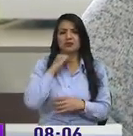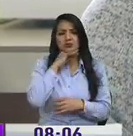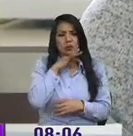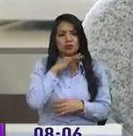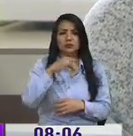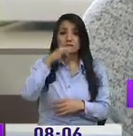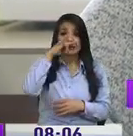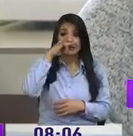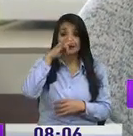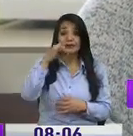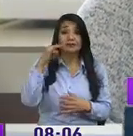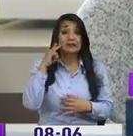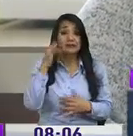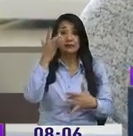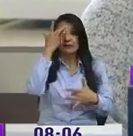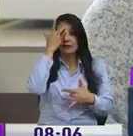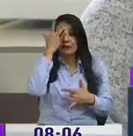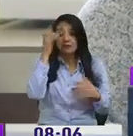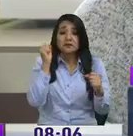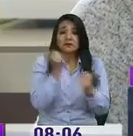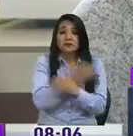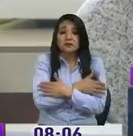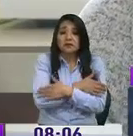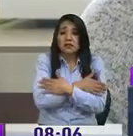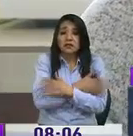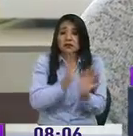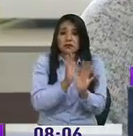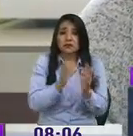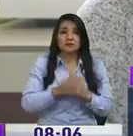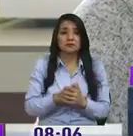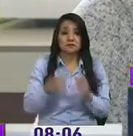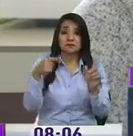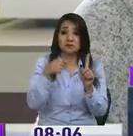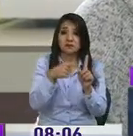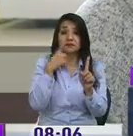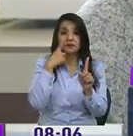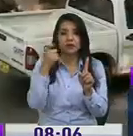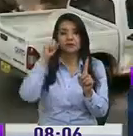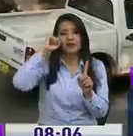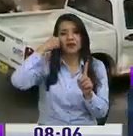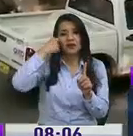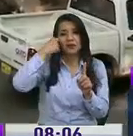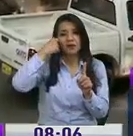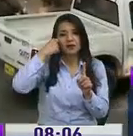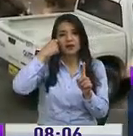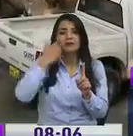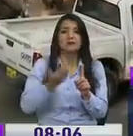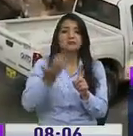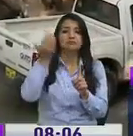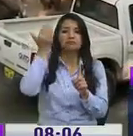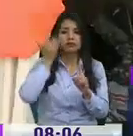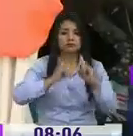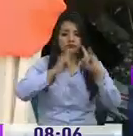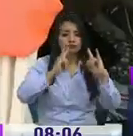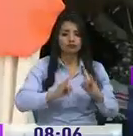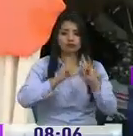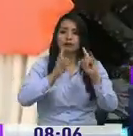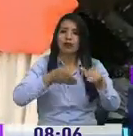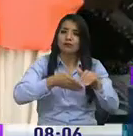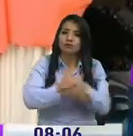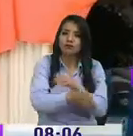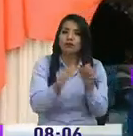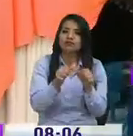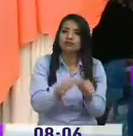frío. No, eso es un pecado. Así recuerda Alexander López, el lugar que por varios días fue su refugio luego de llegar